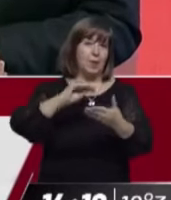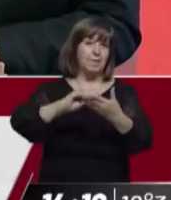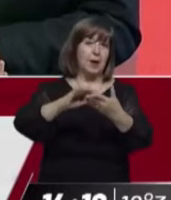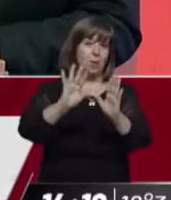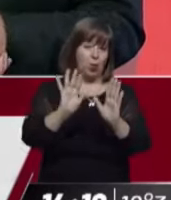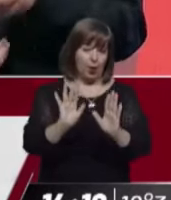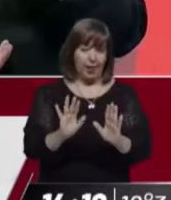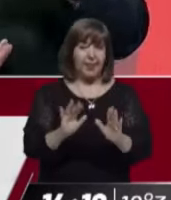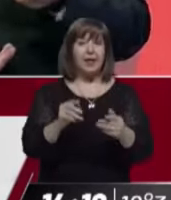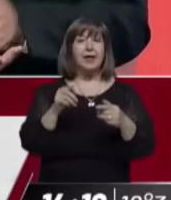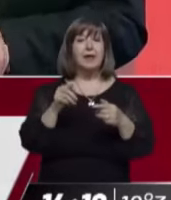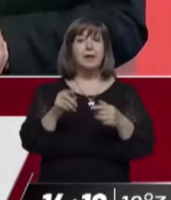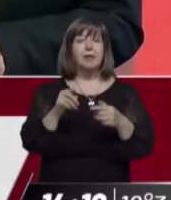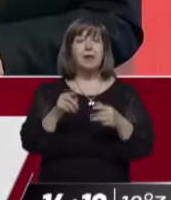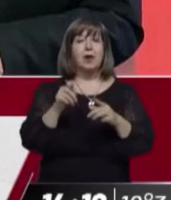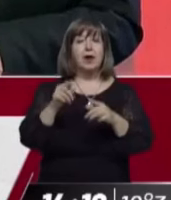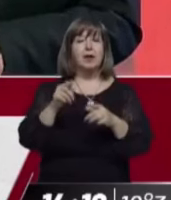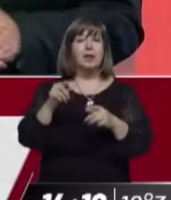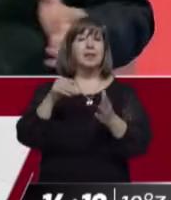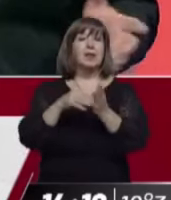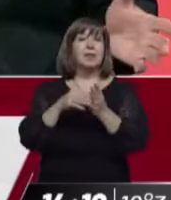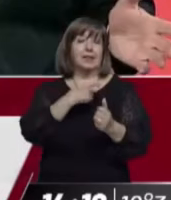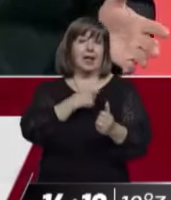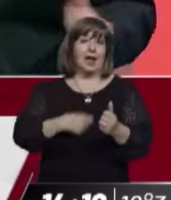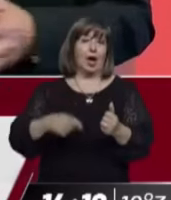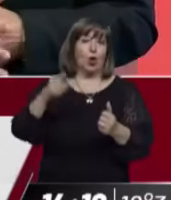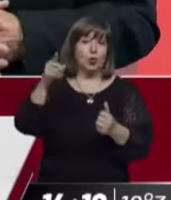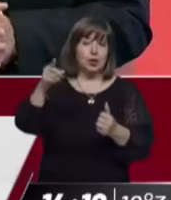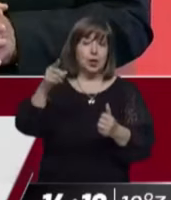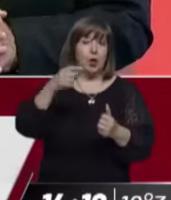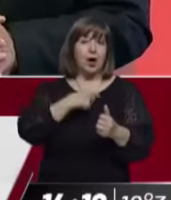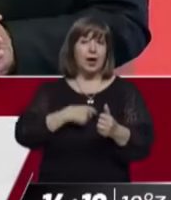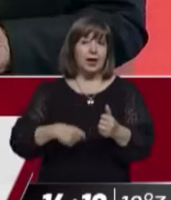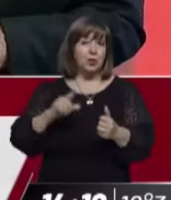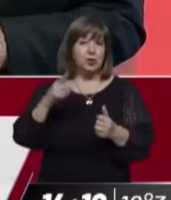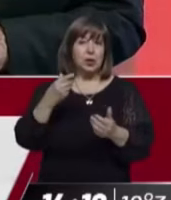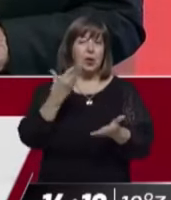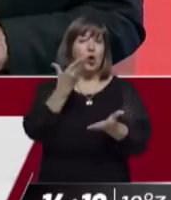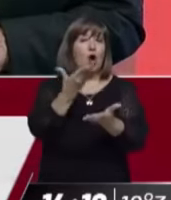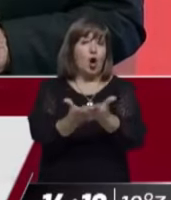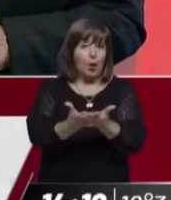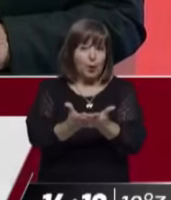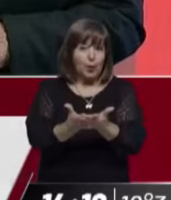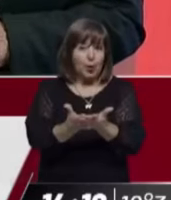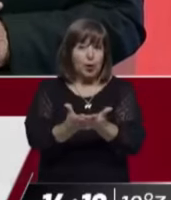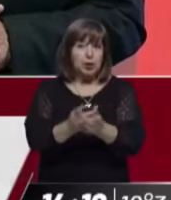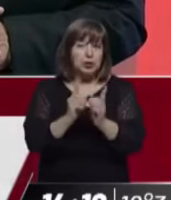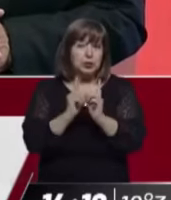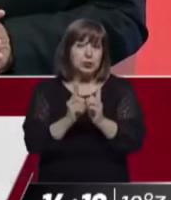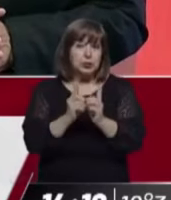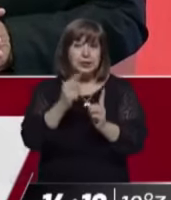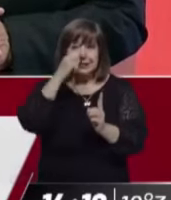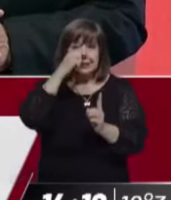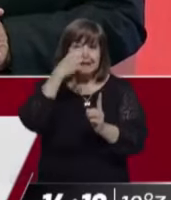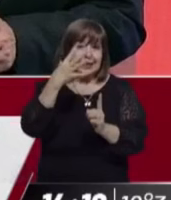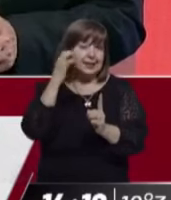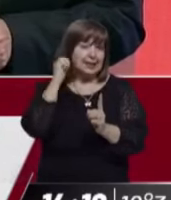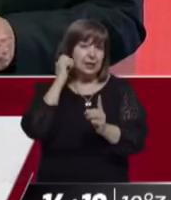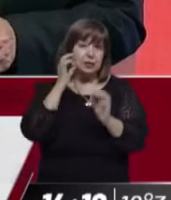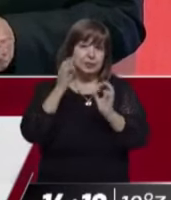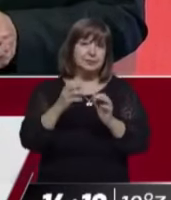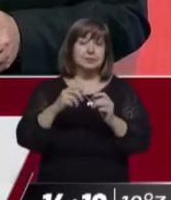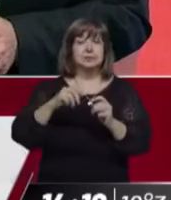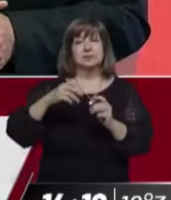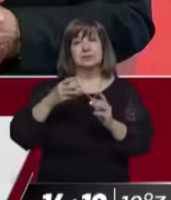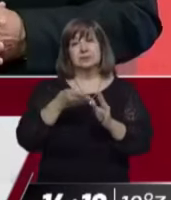allí sí tiene que haber acuerdo del Poder Ejecutivo. Si el Poder Ejecutivo no lo propone, no hay posibilidades de que extienda su permanencia